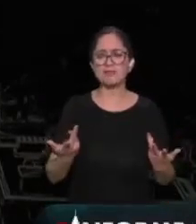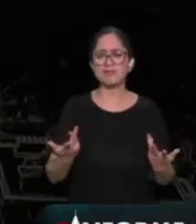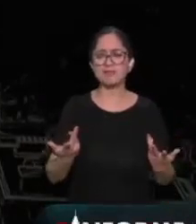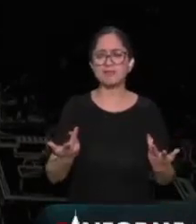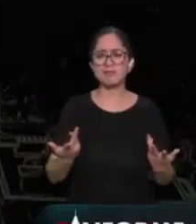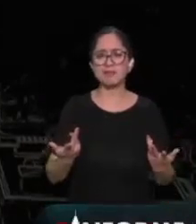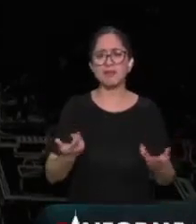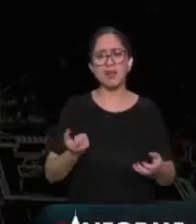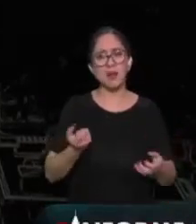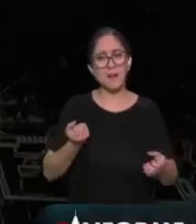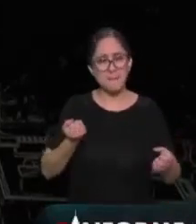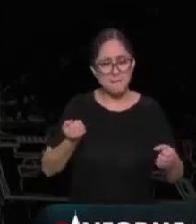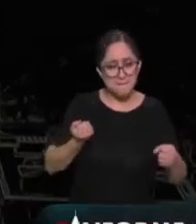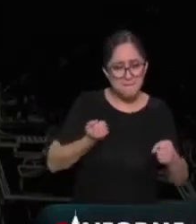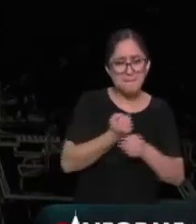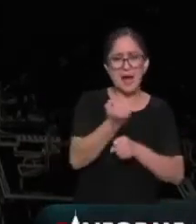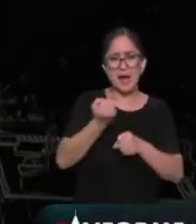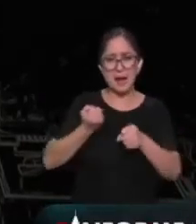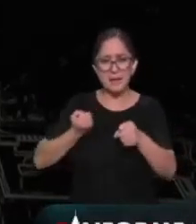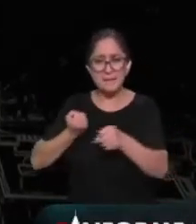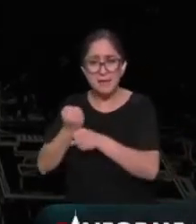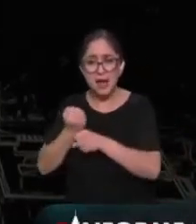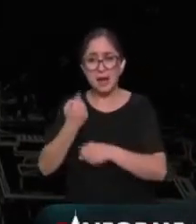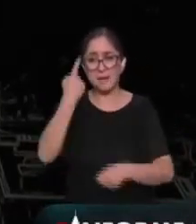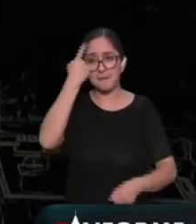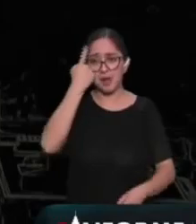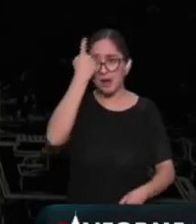obviamente golpes para que se note tanto